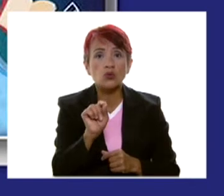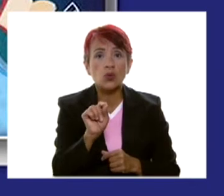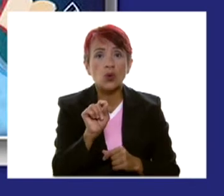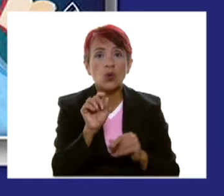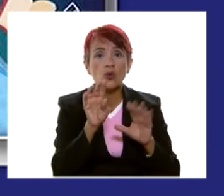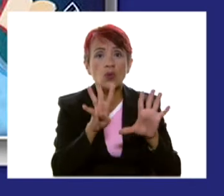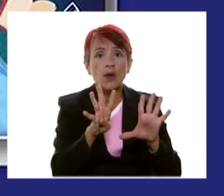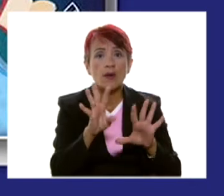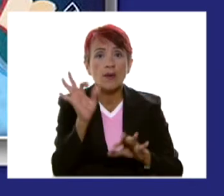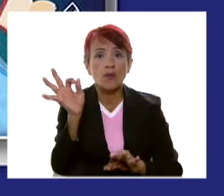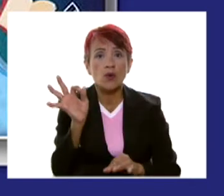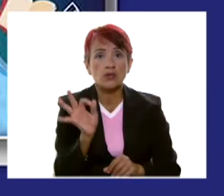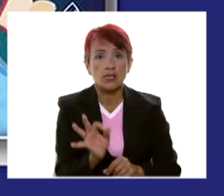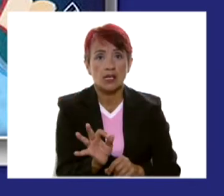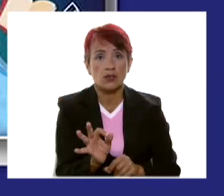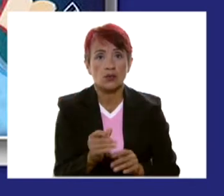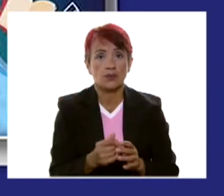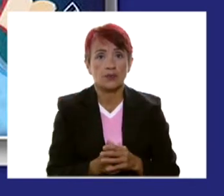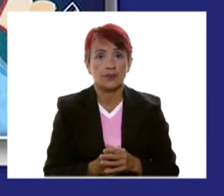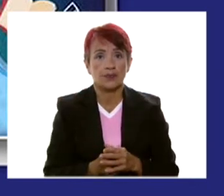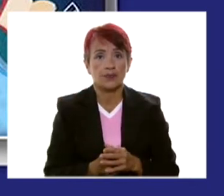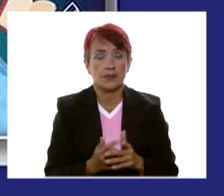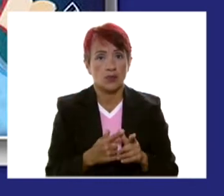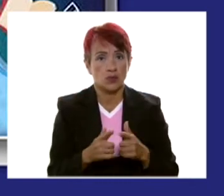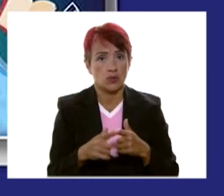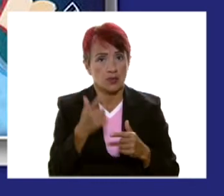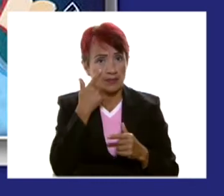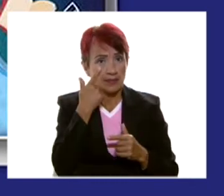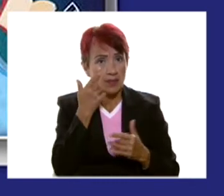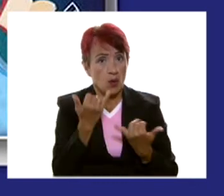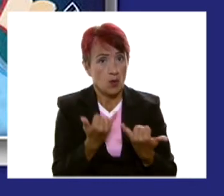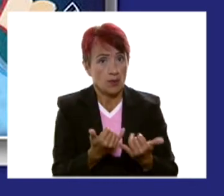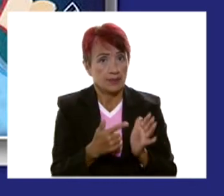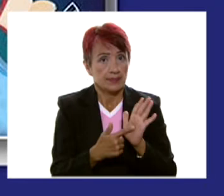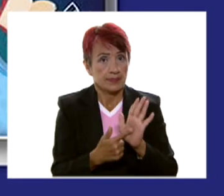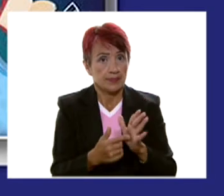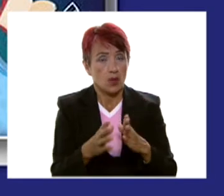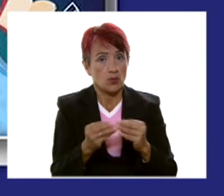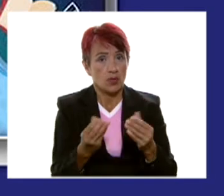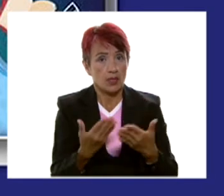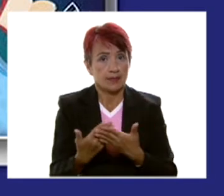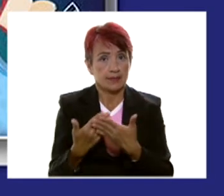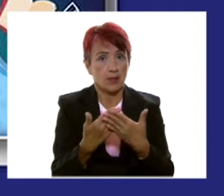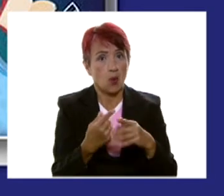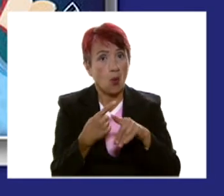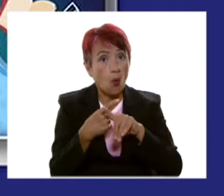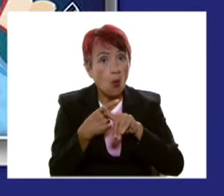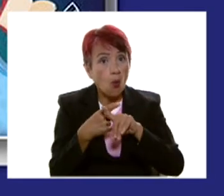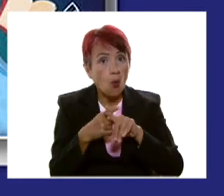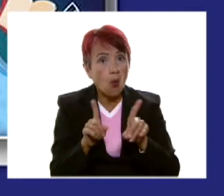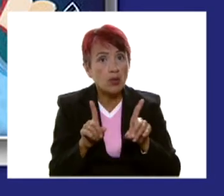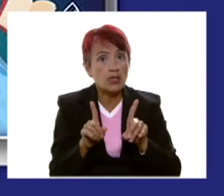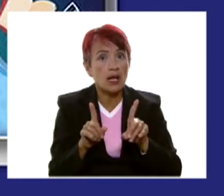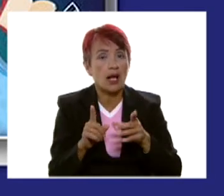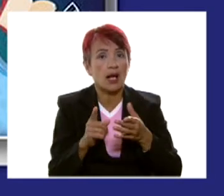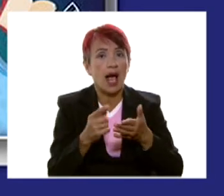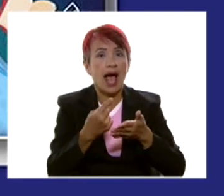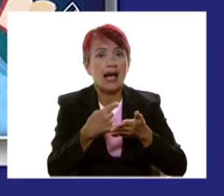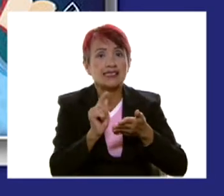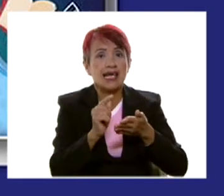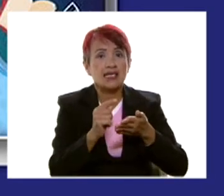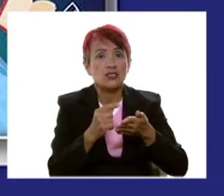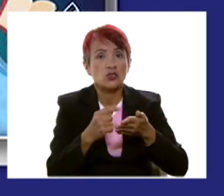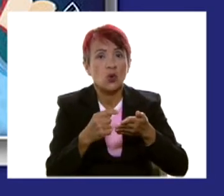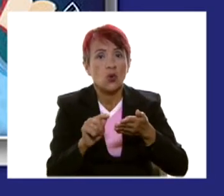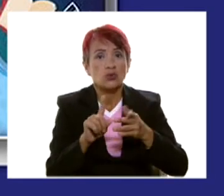2,9%, esto según el último censo. Recuerden ustedes que actualmente se está haciendo otro censo vía la